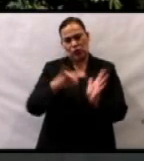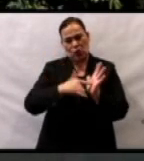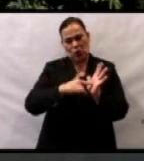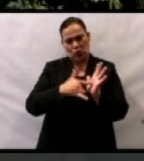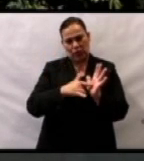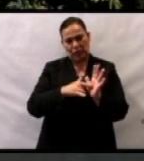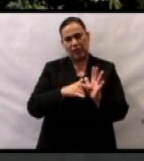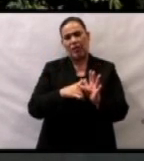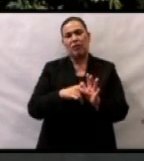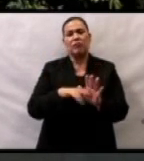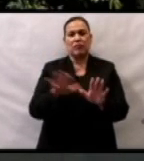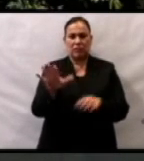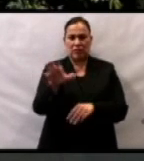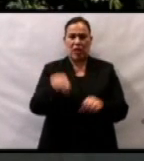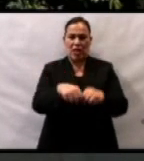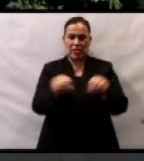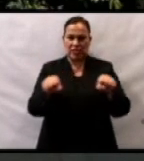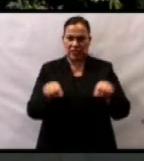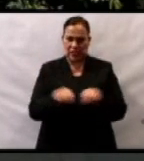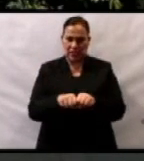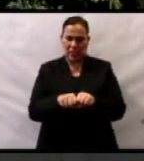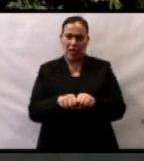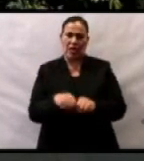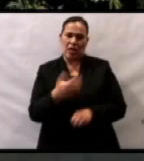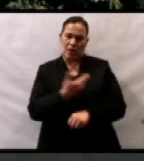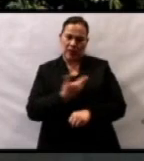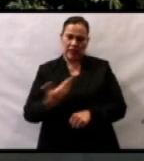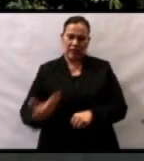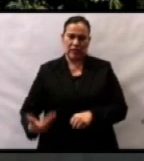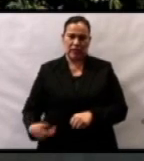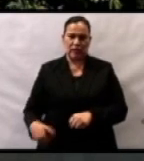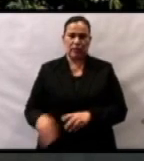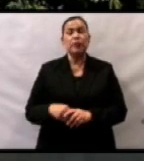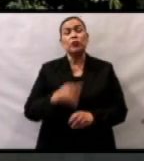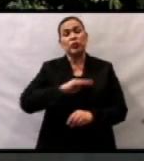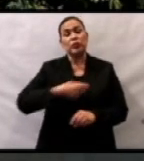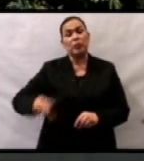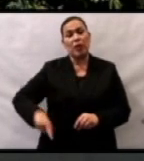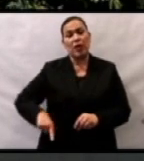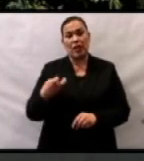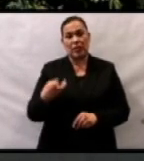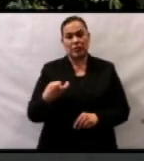la sala de sesiones en la Presidencia Municipal, la cual será presencial.